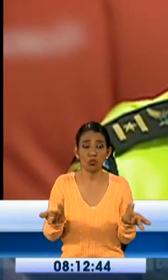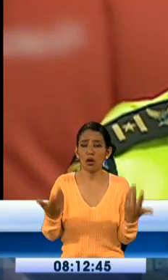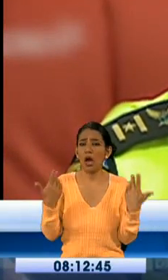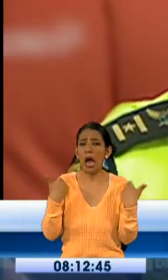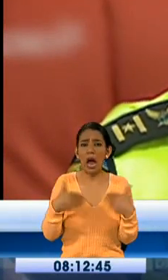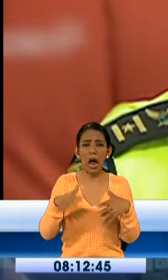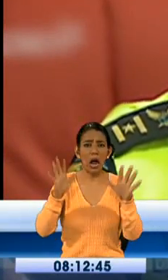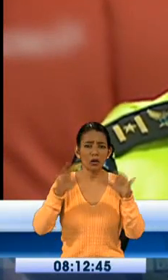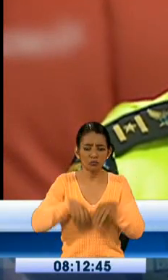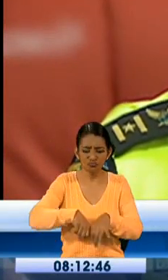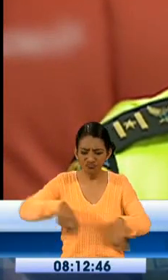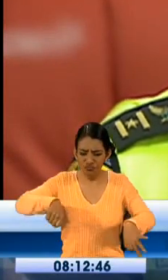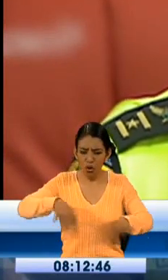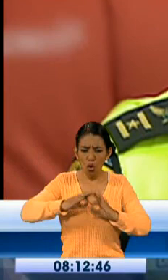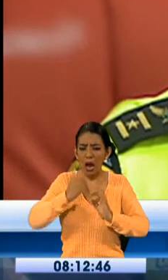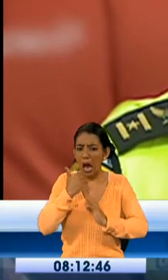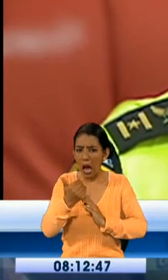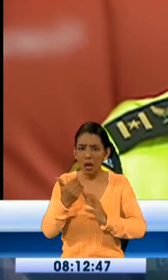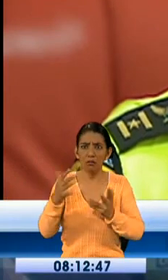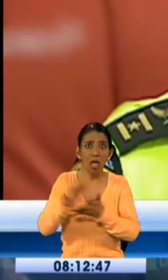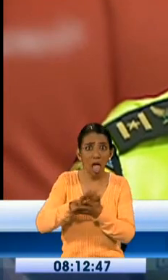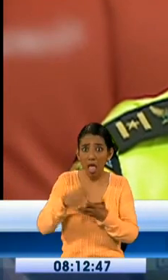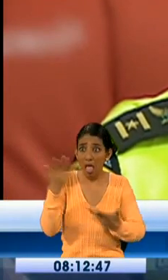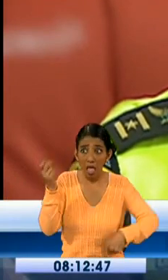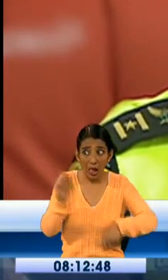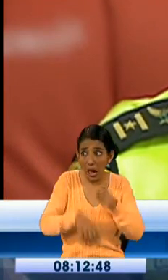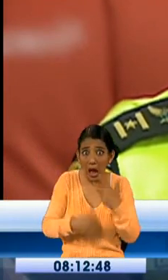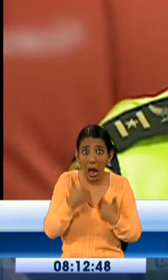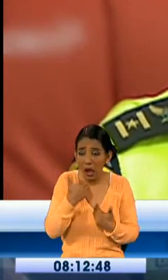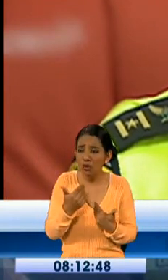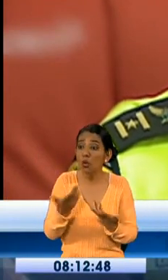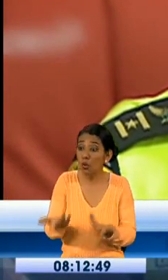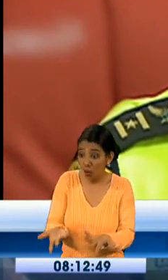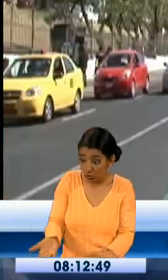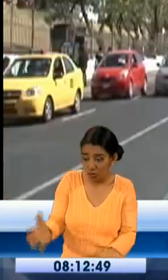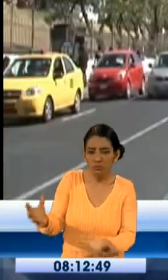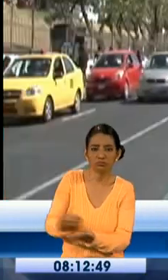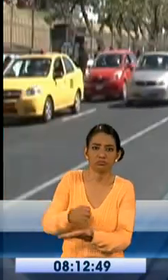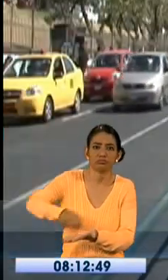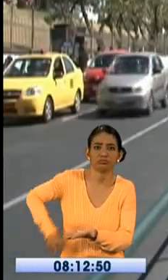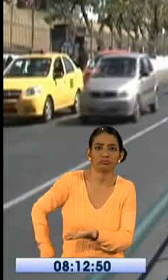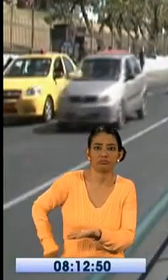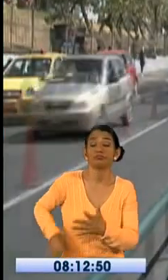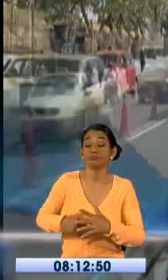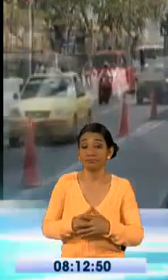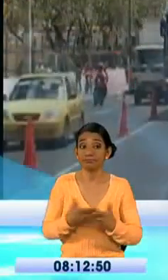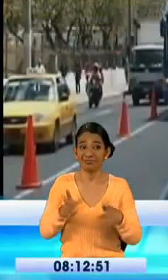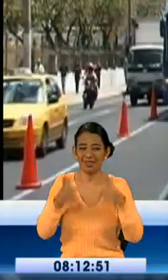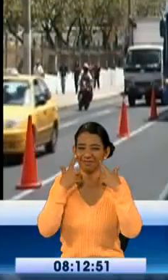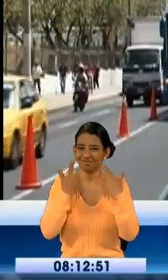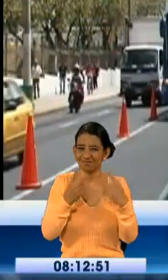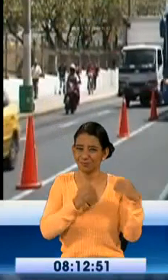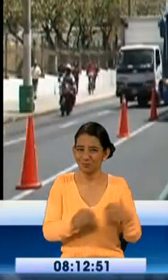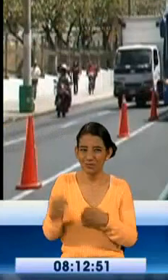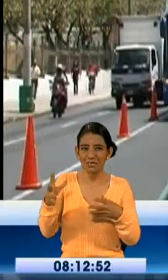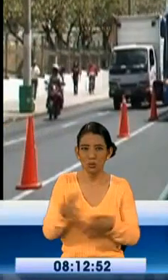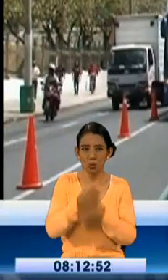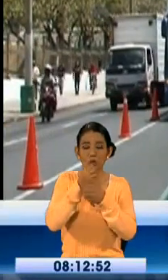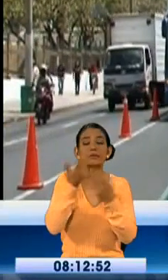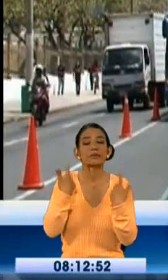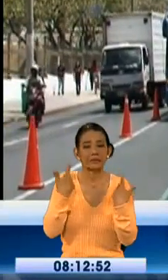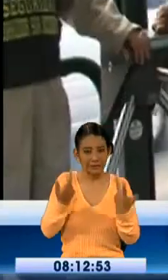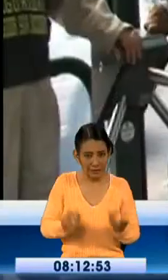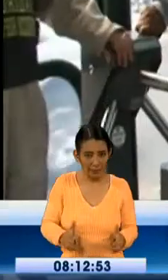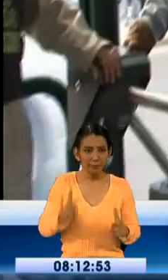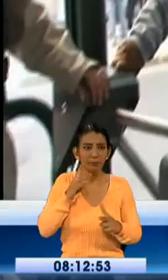que pueda atentar contra el espectáculo. Cualquier objeto será detenido. Además, para garantizar el orden y seguridad, se contará también con